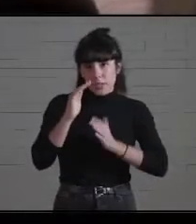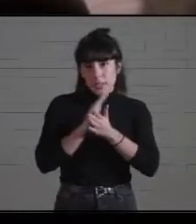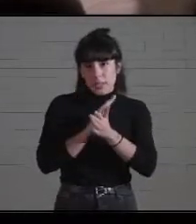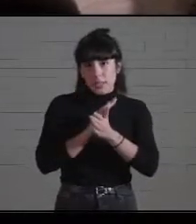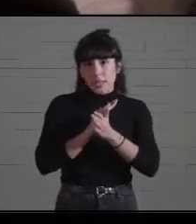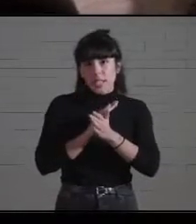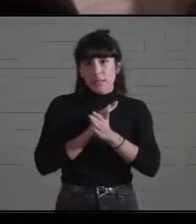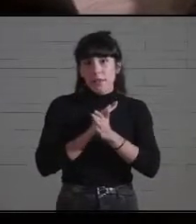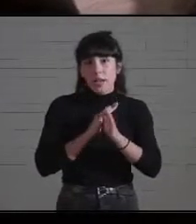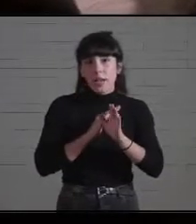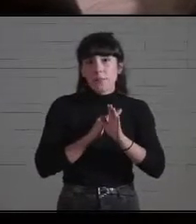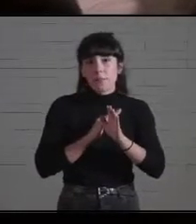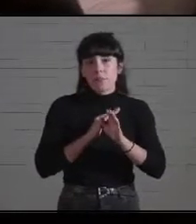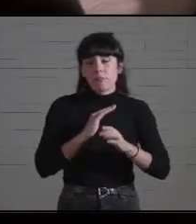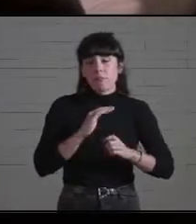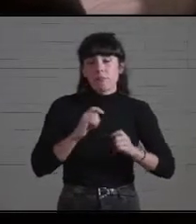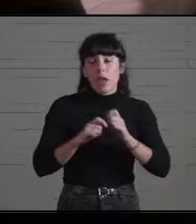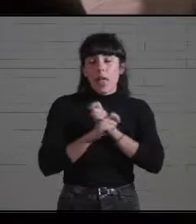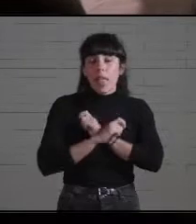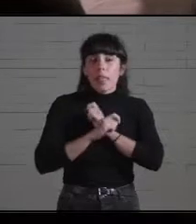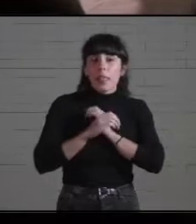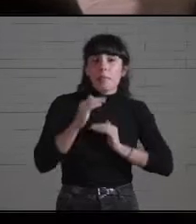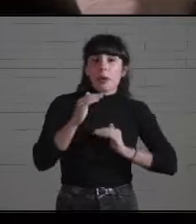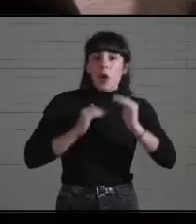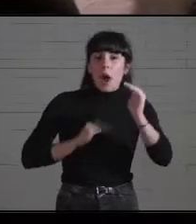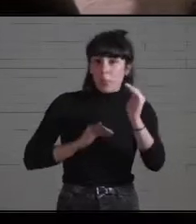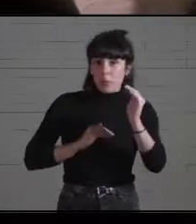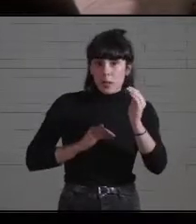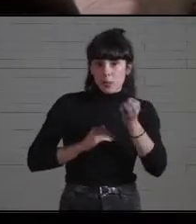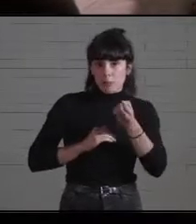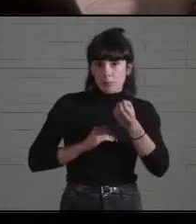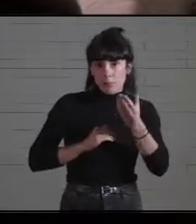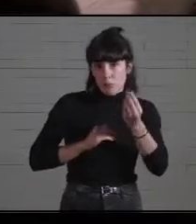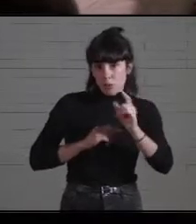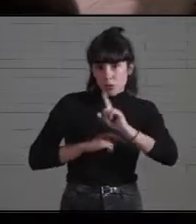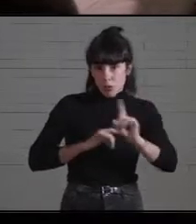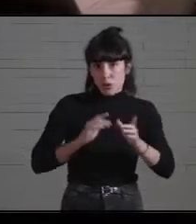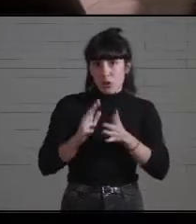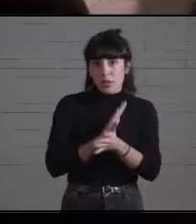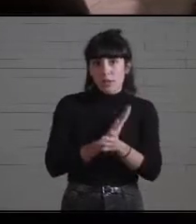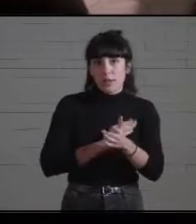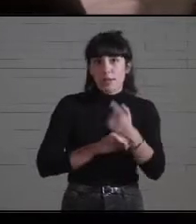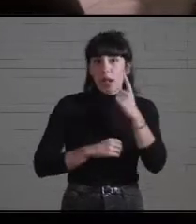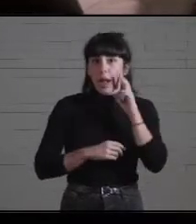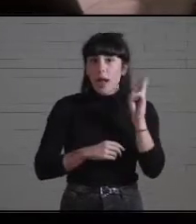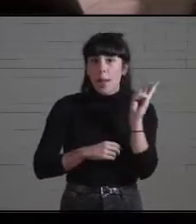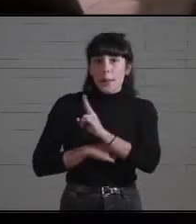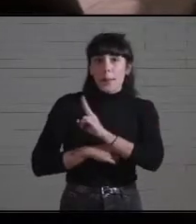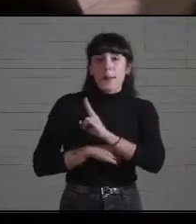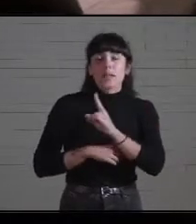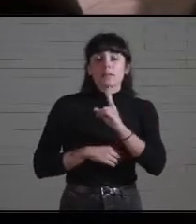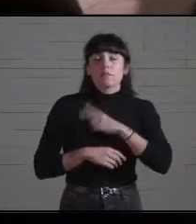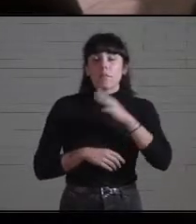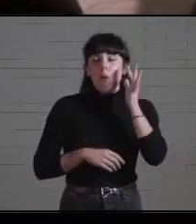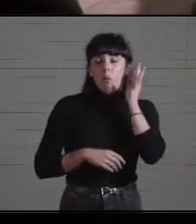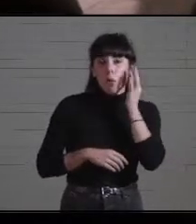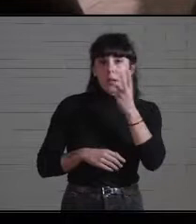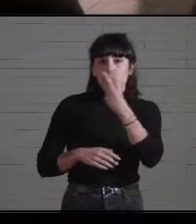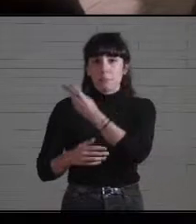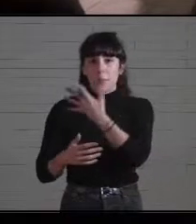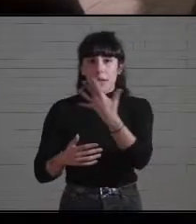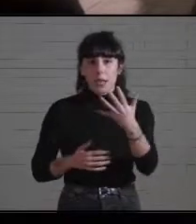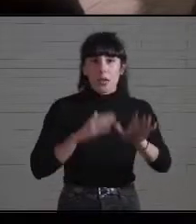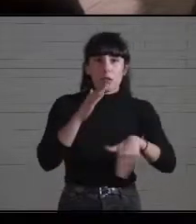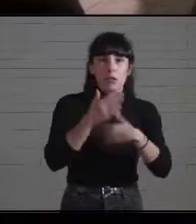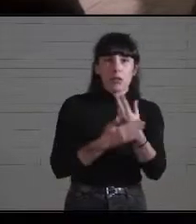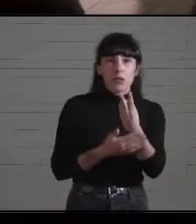desempleo masivamente. Aquí tenemos España, estas son las mujeres de 25 a 74 años, porque bueno, Eurostat es lo que nos